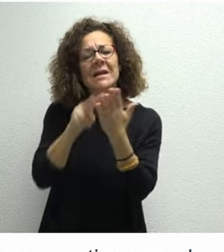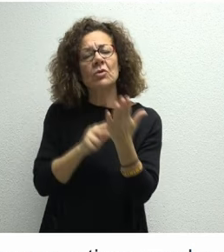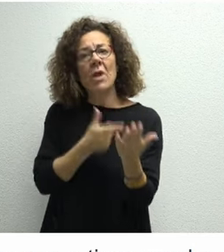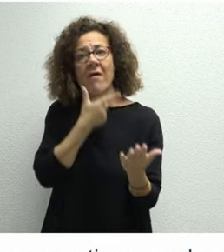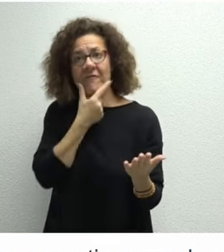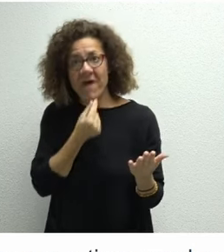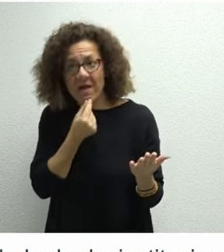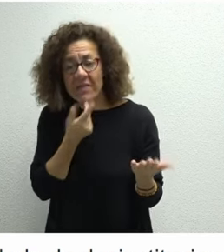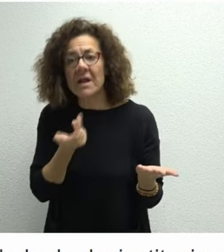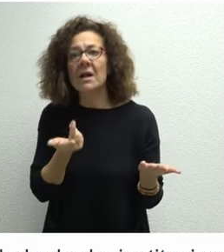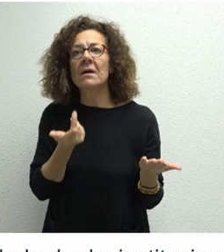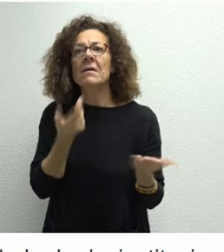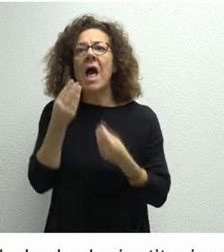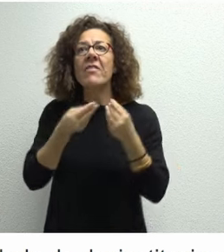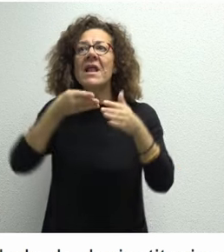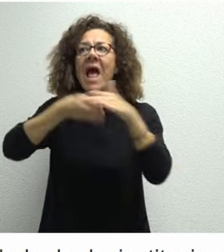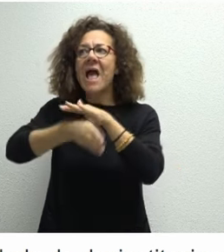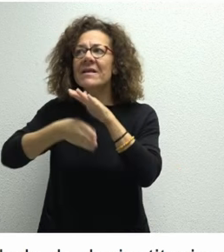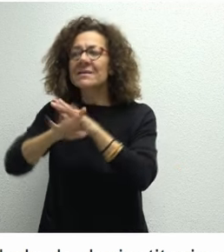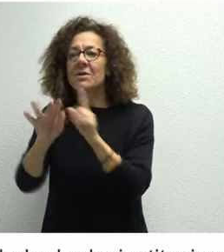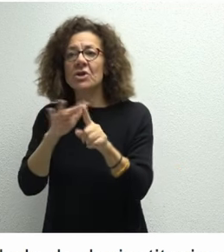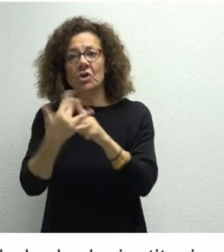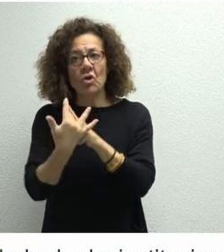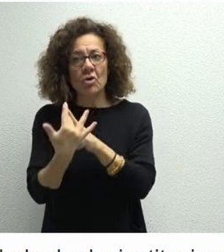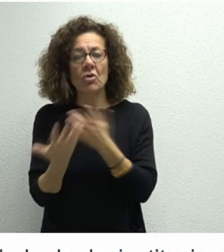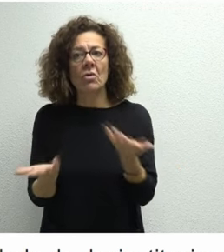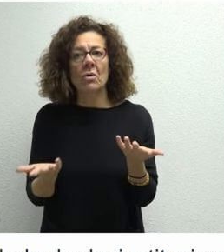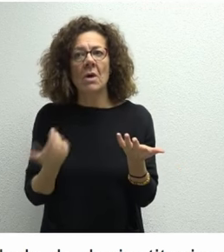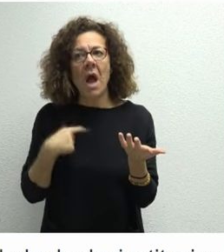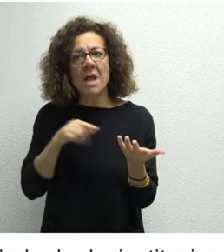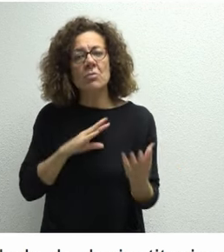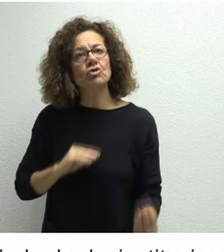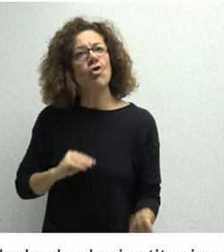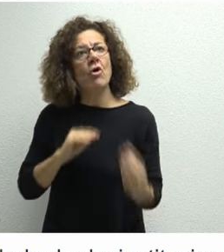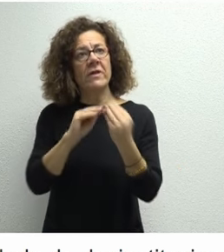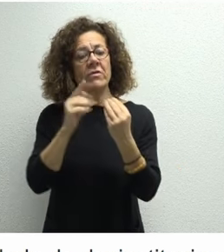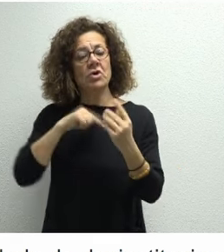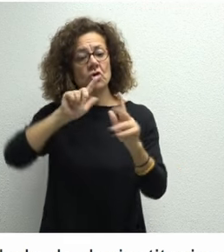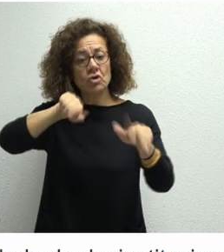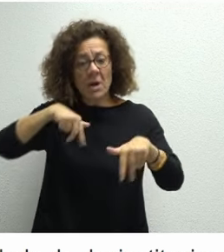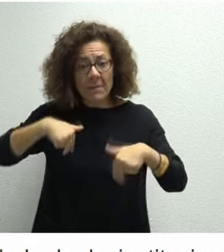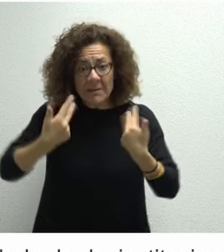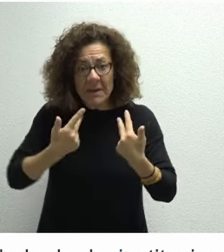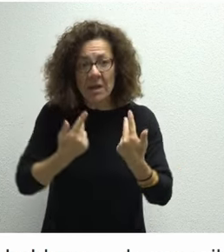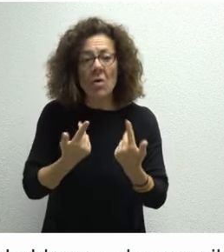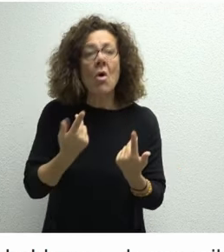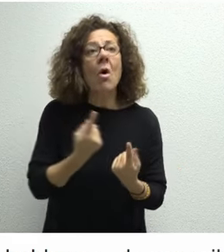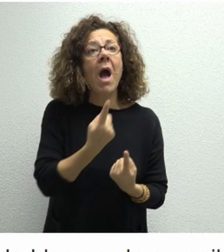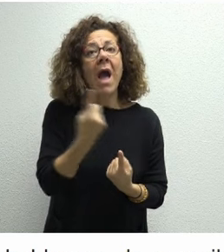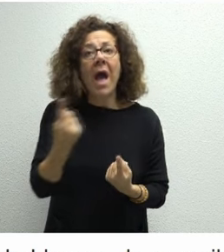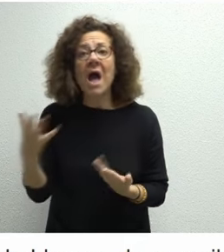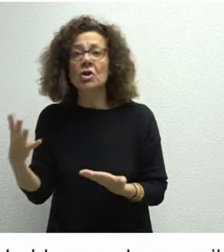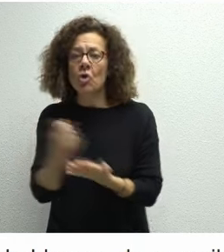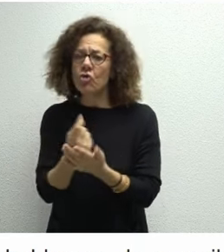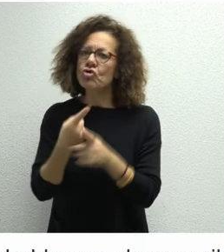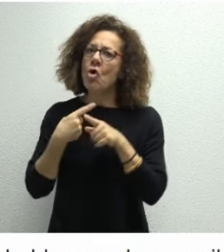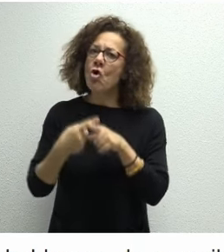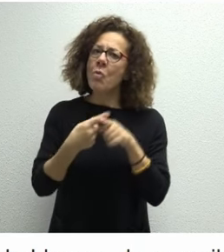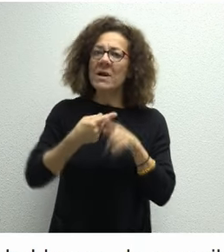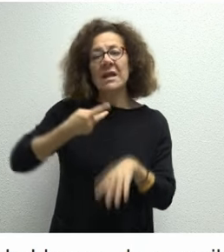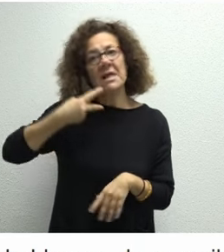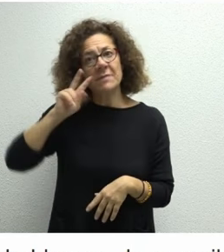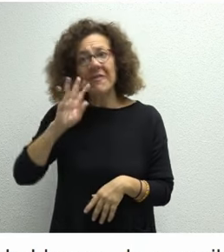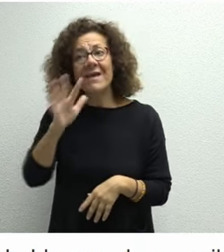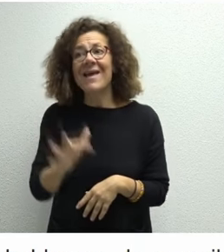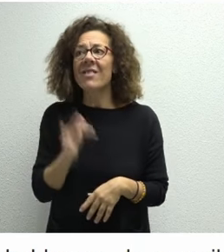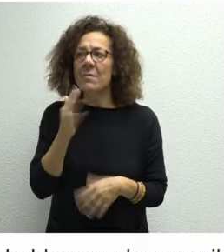fácil hacer accesibles los entornos todas estas cosas hemos coincidido nos ha permitido a unos y a otros que podamos compartir experiencias que